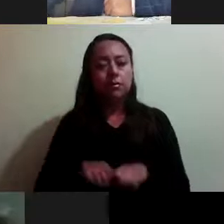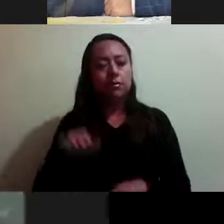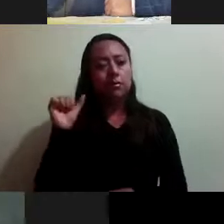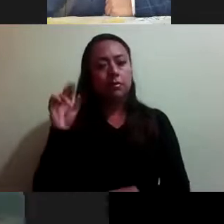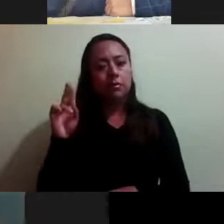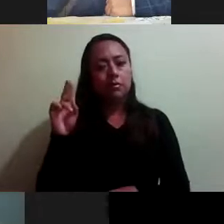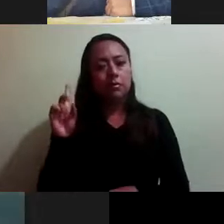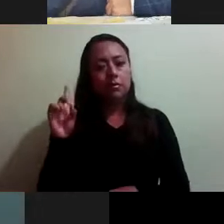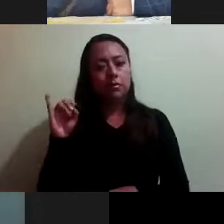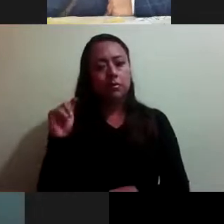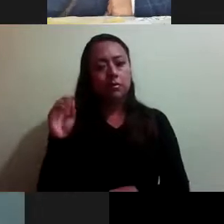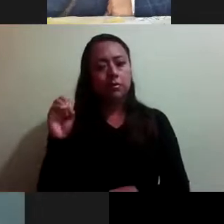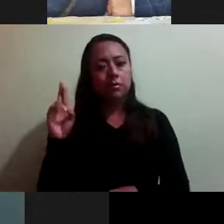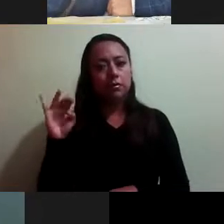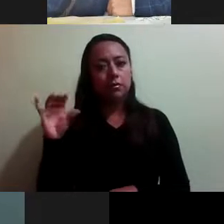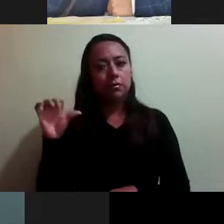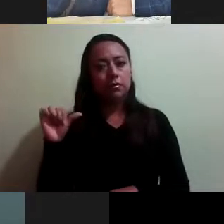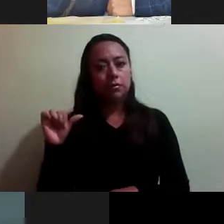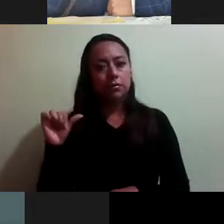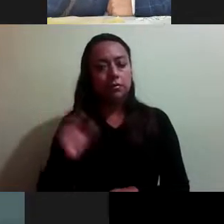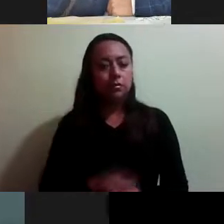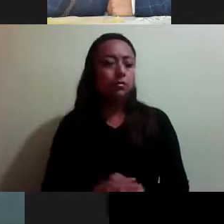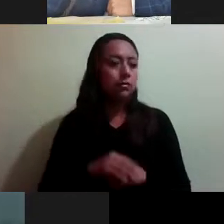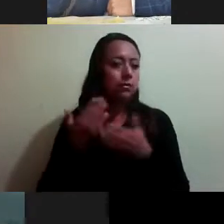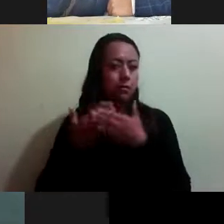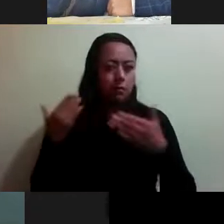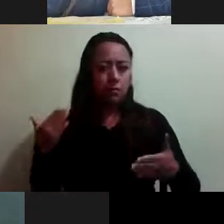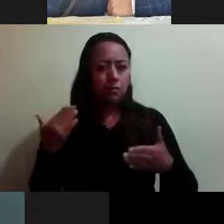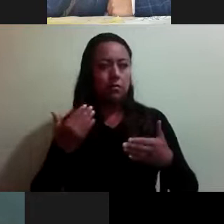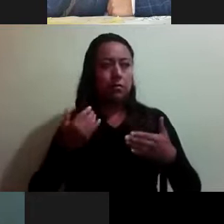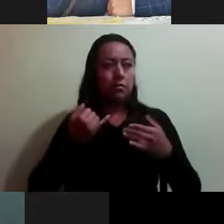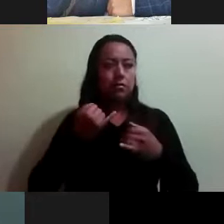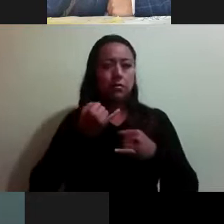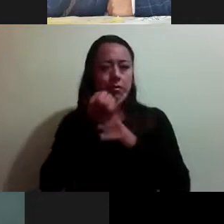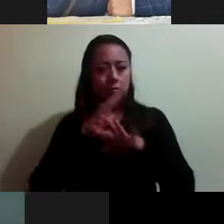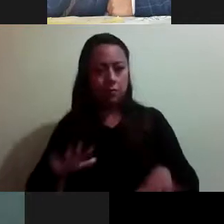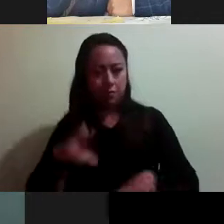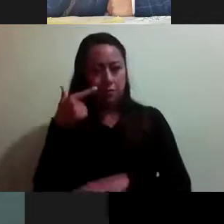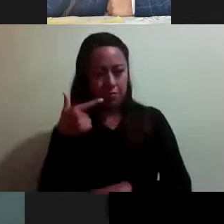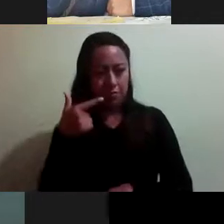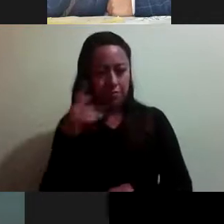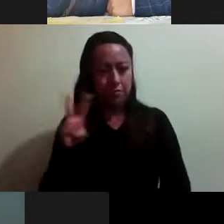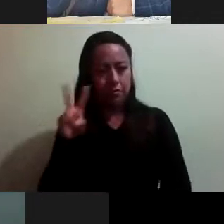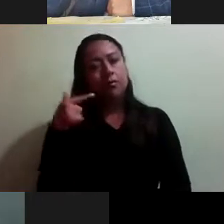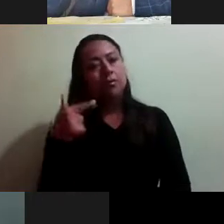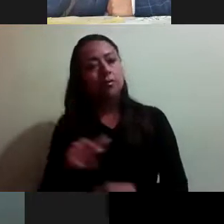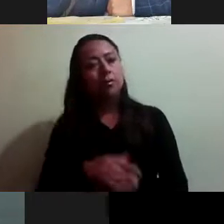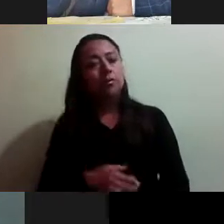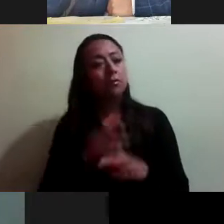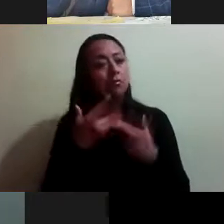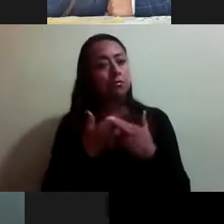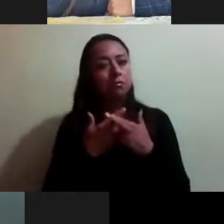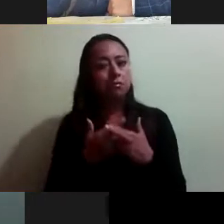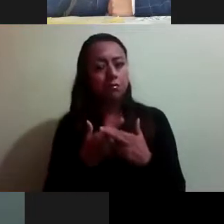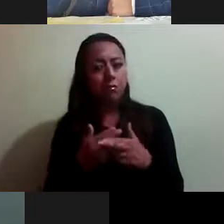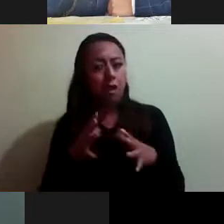días recientes recibimos el informe de la auditoría, que está muy robusto, muy amplio, de todas las